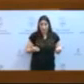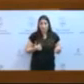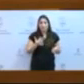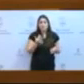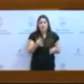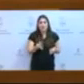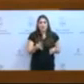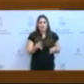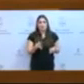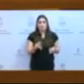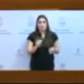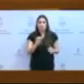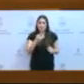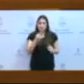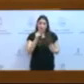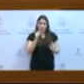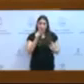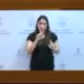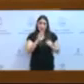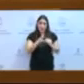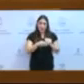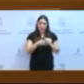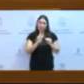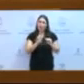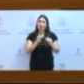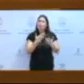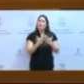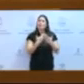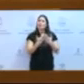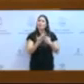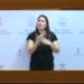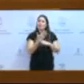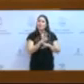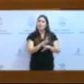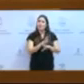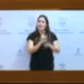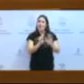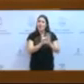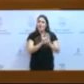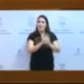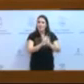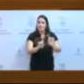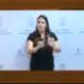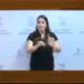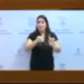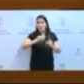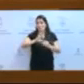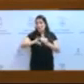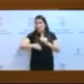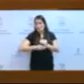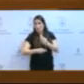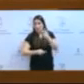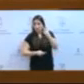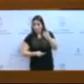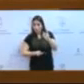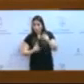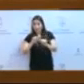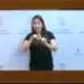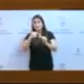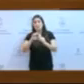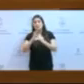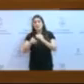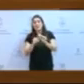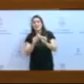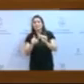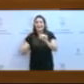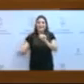ver primero la enmienda, perdón, primero la proposición de ley, después la primera tanda de dos enmiendas y finalmente la transaccional.